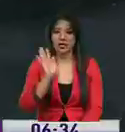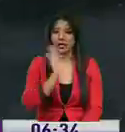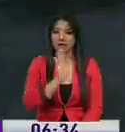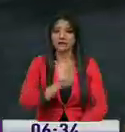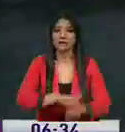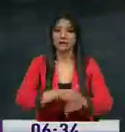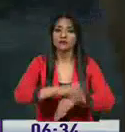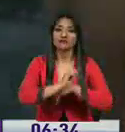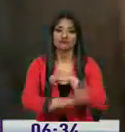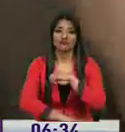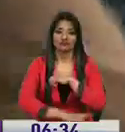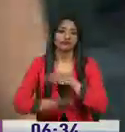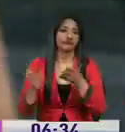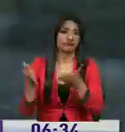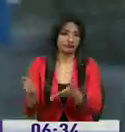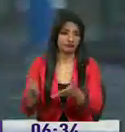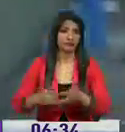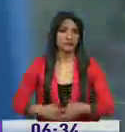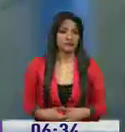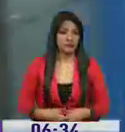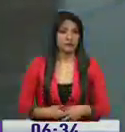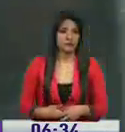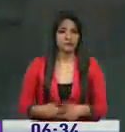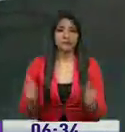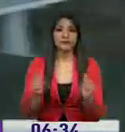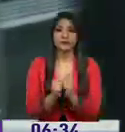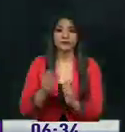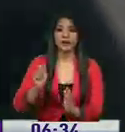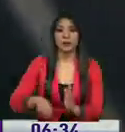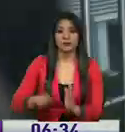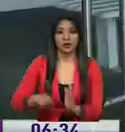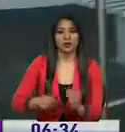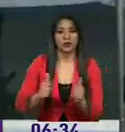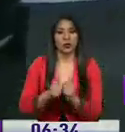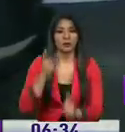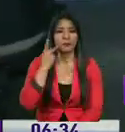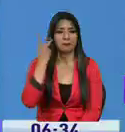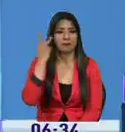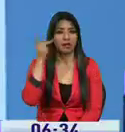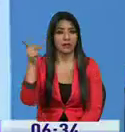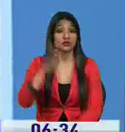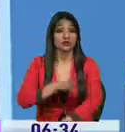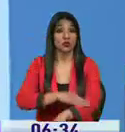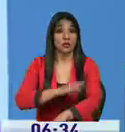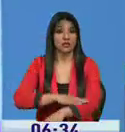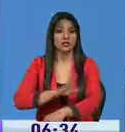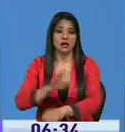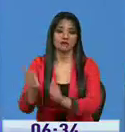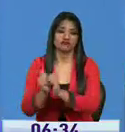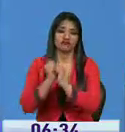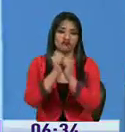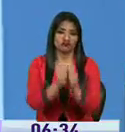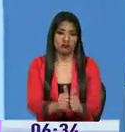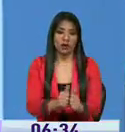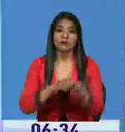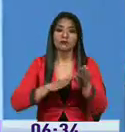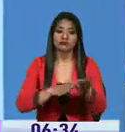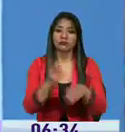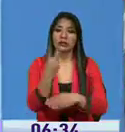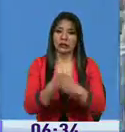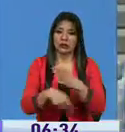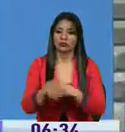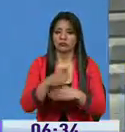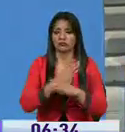medidas cautelares a su favor. Llegó acompañado de su abogado y sus padres, que viajaron desde Suecia para respaldar a su hijo, que se defiende en